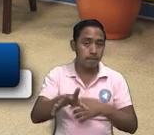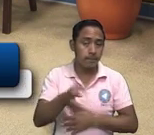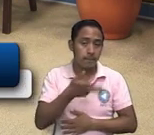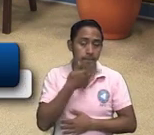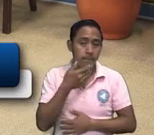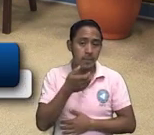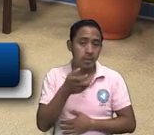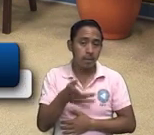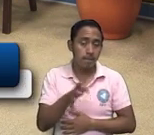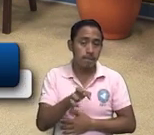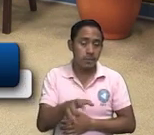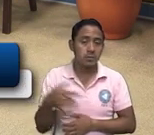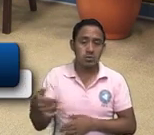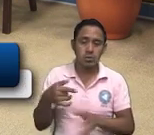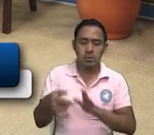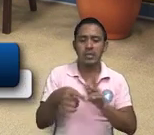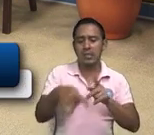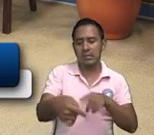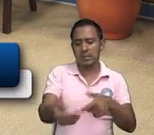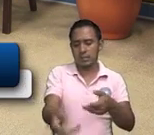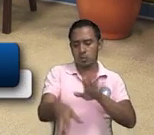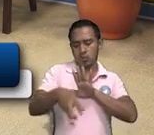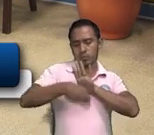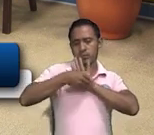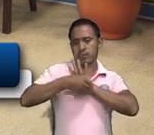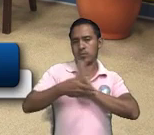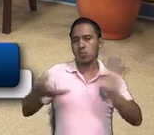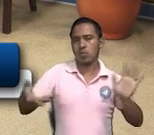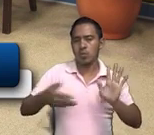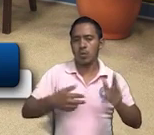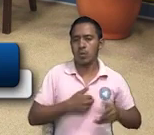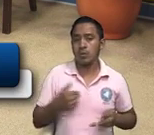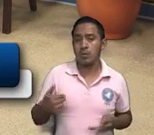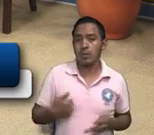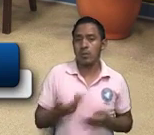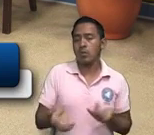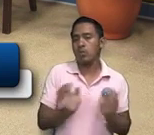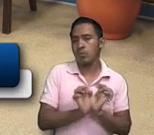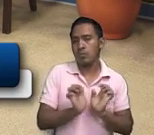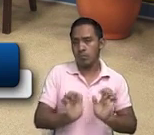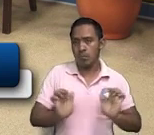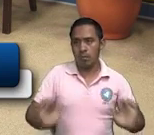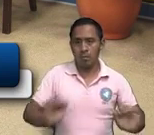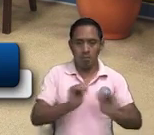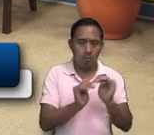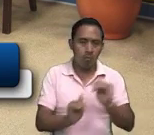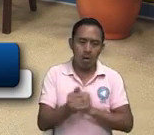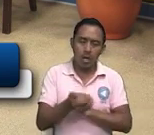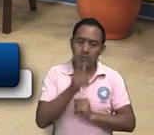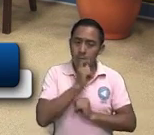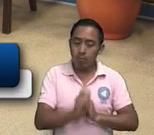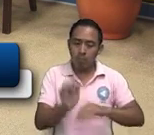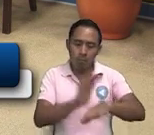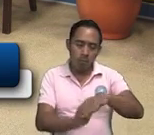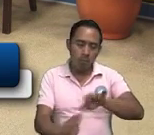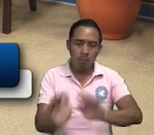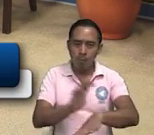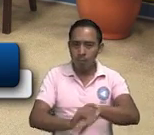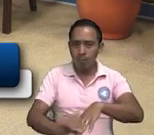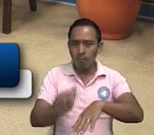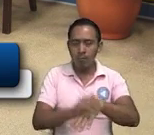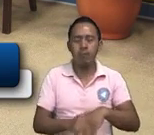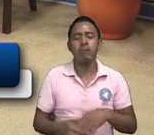animales domésticos a las personas que habitamos en el hogar, principalmente los niños, que son más cariñosos, bueno, con este tipo de animalitos. Bueno,